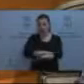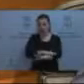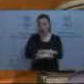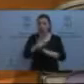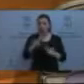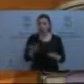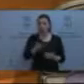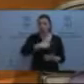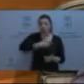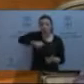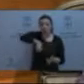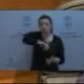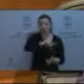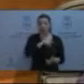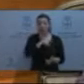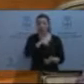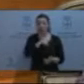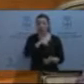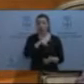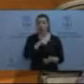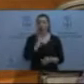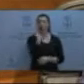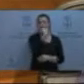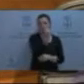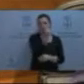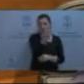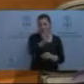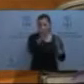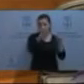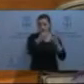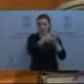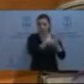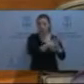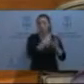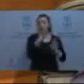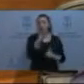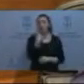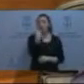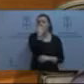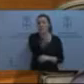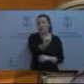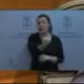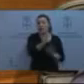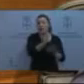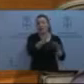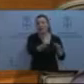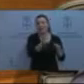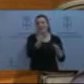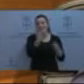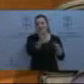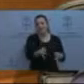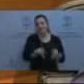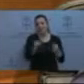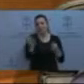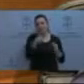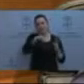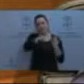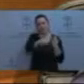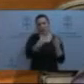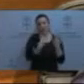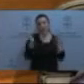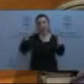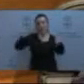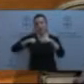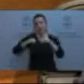tanto, nosotros sí que le lanzamos una mano tendida en este asunto. Le lanzamos una mano tendida siempre y cuando haya transparencia, consenso